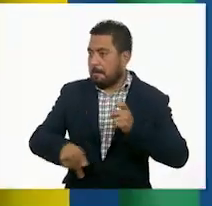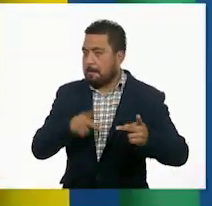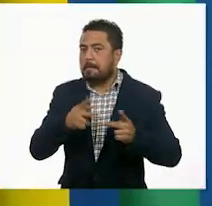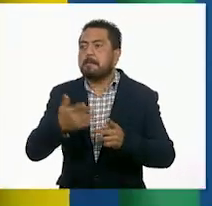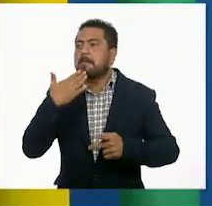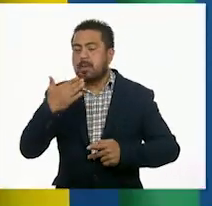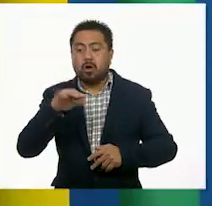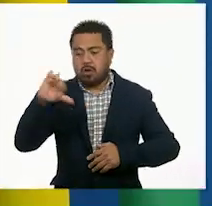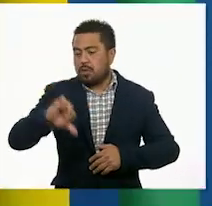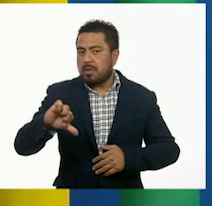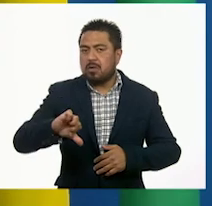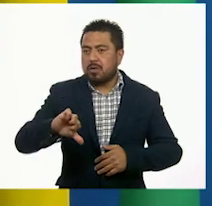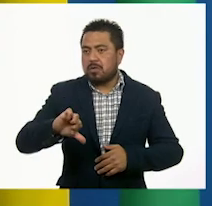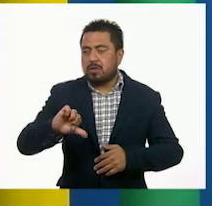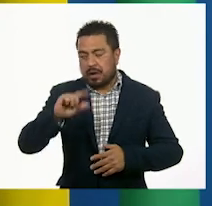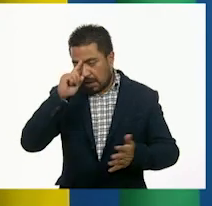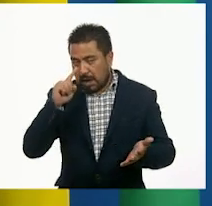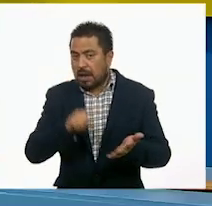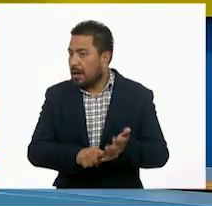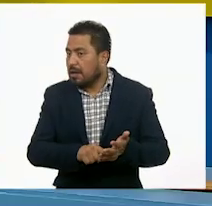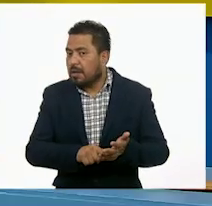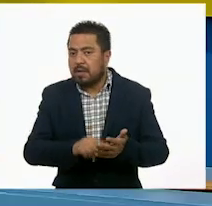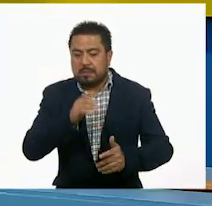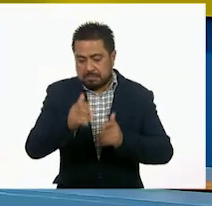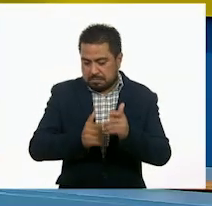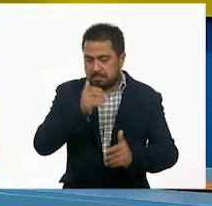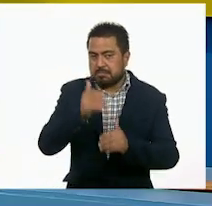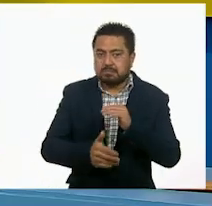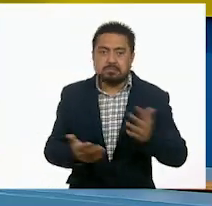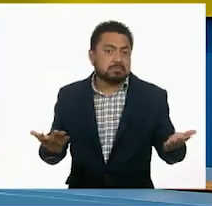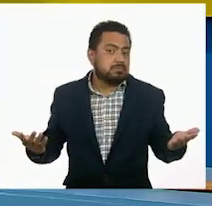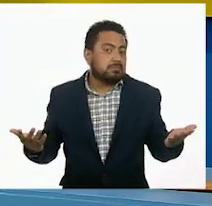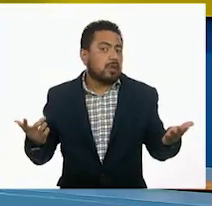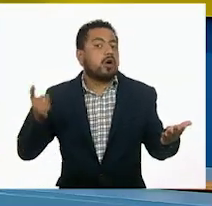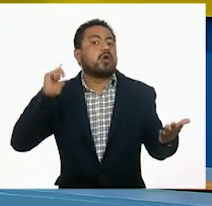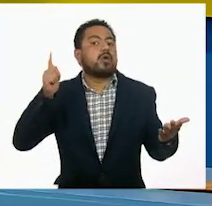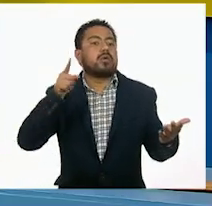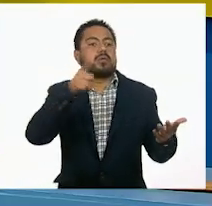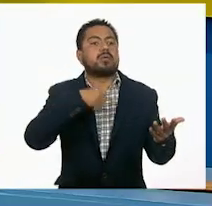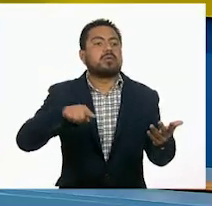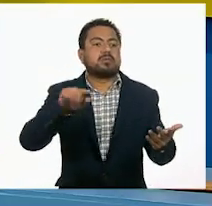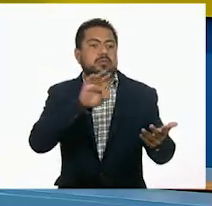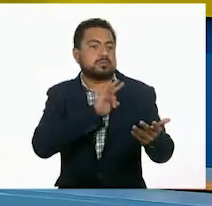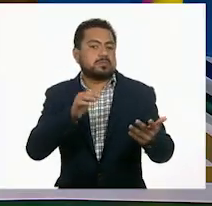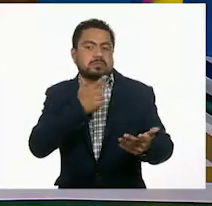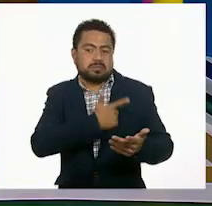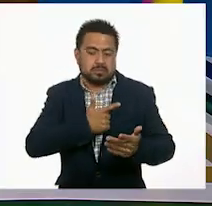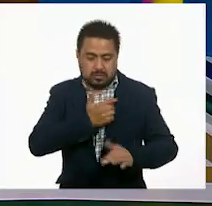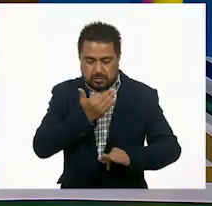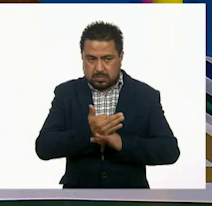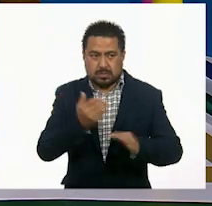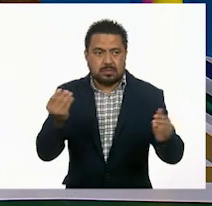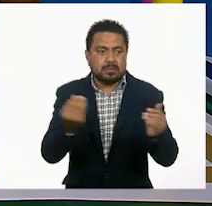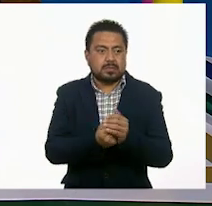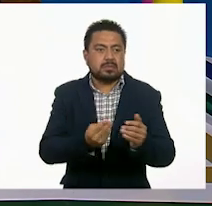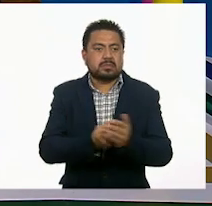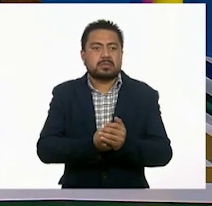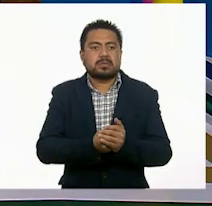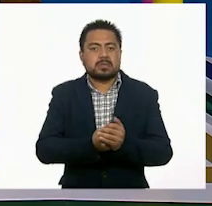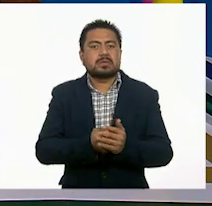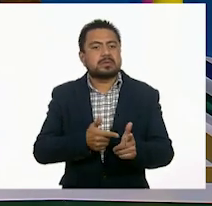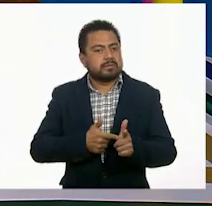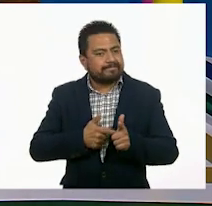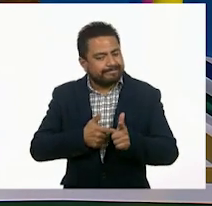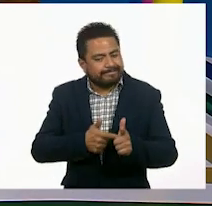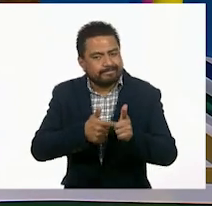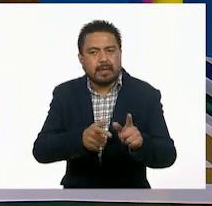maestro. Pues está por muy hoy, interesante. Creo que hemos cumplido. Espero que a nuestros niños les haya gustado esta clase. Y